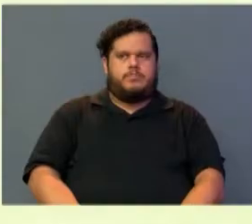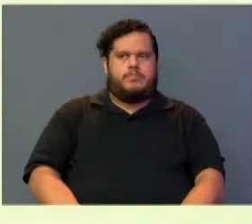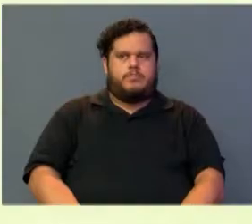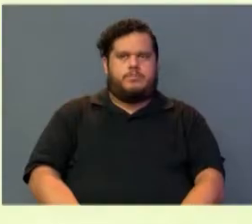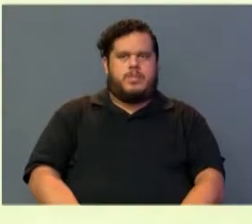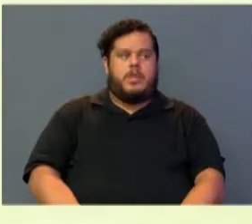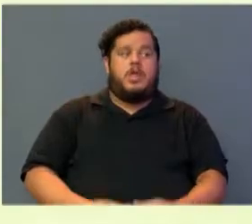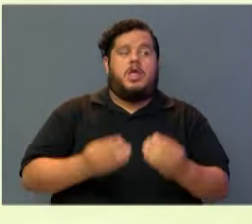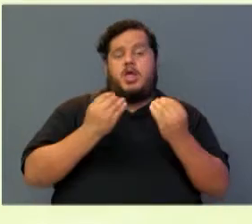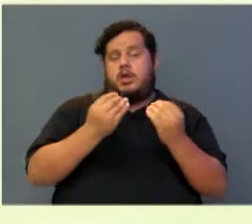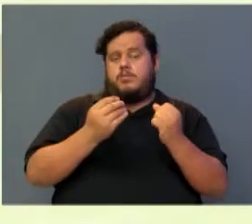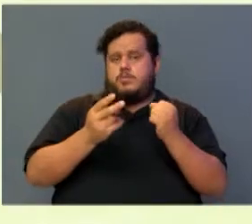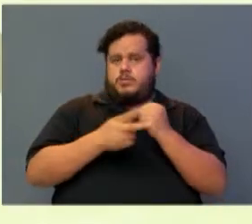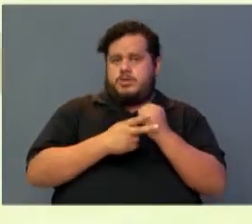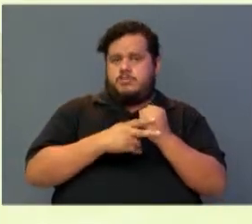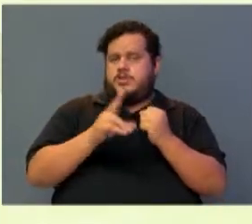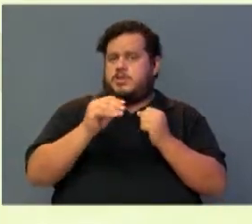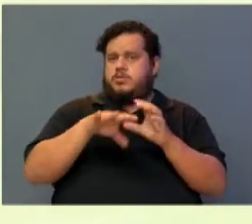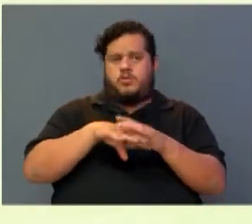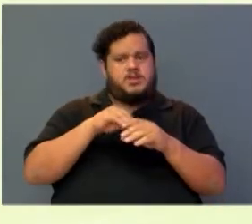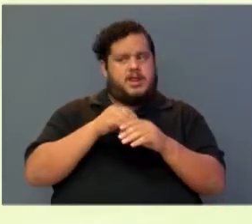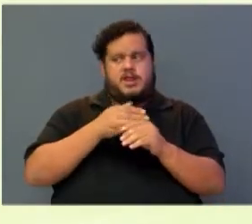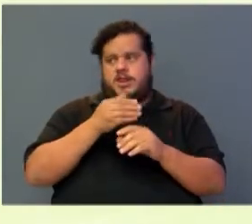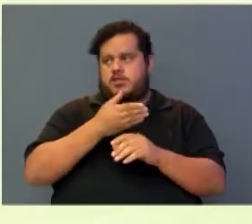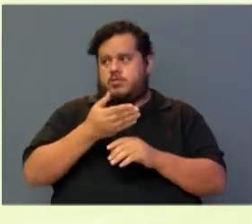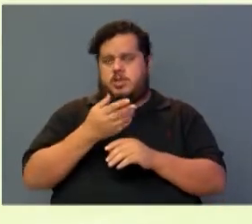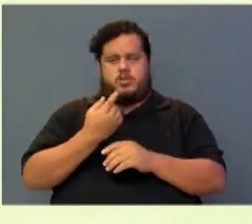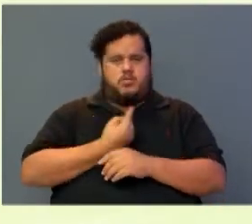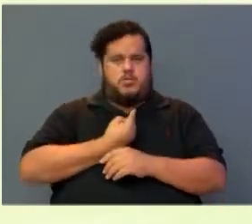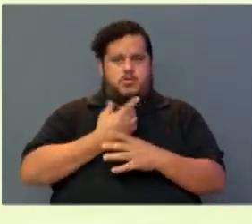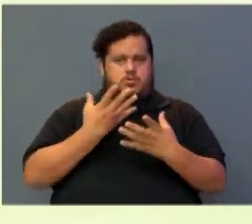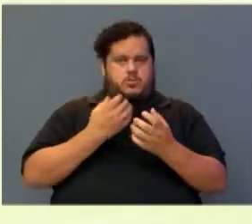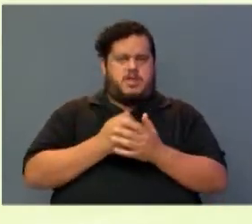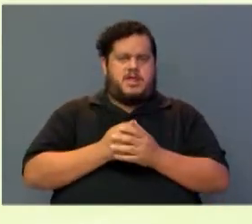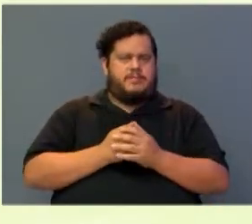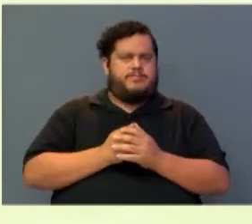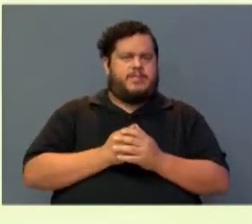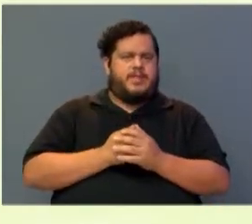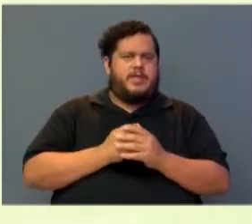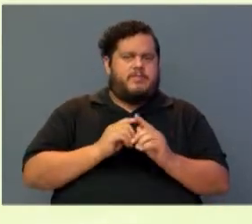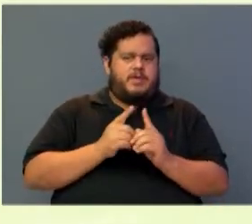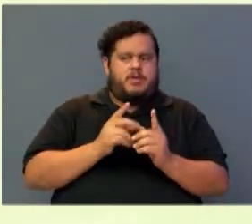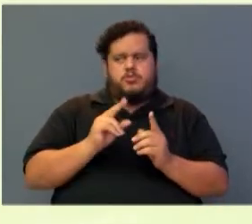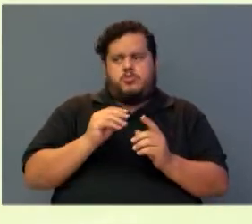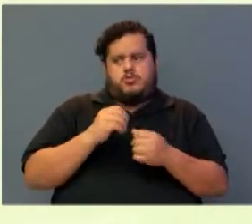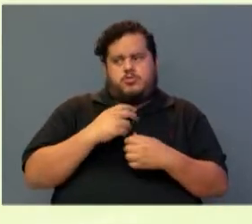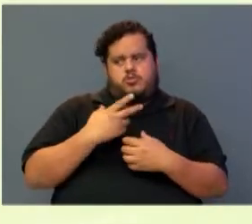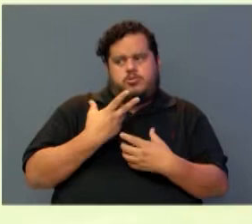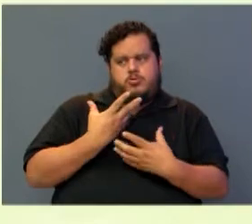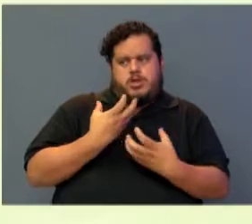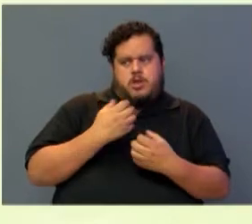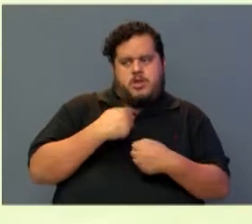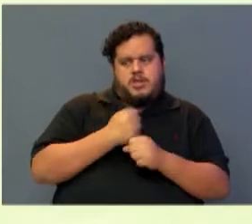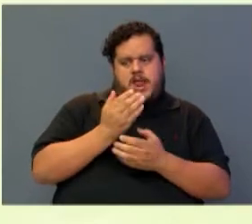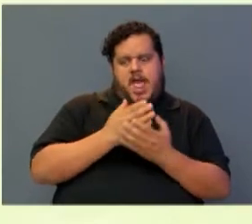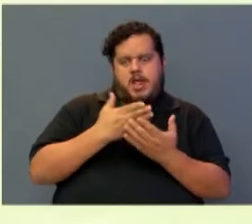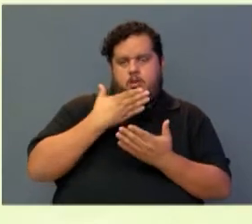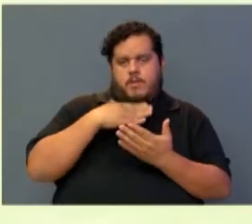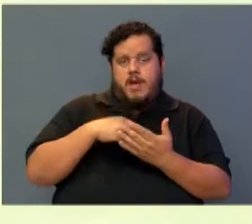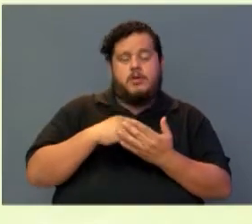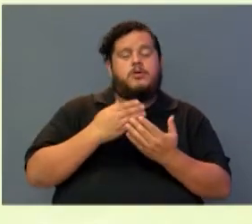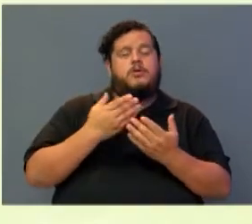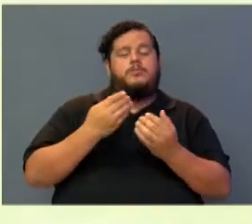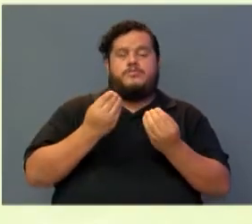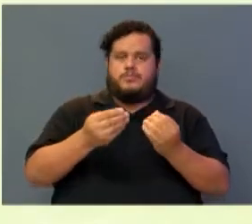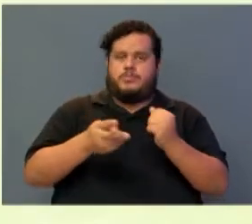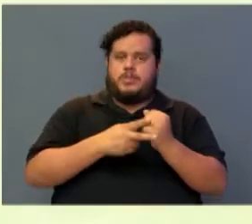Muchas veces no salen las cosas como uno quiere, pero nadie va a querer hacer algo malo. Entonces, hey, todas esas situaciones y en el fútbol uno